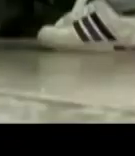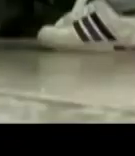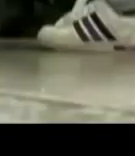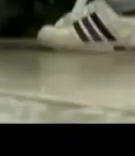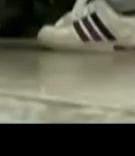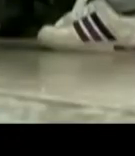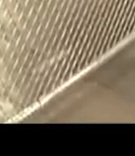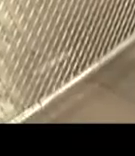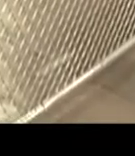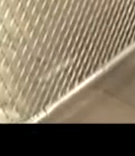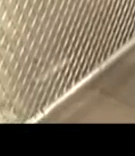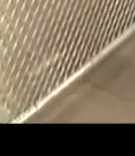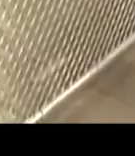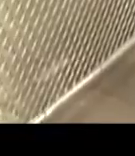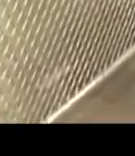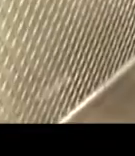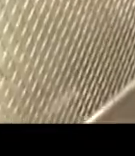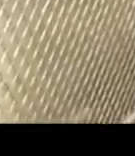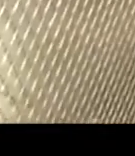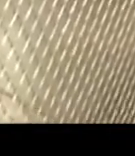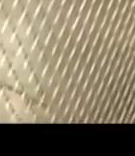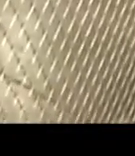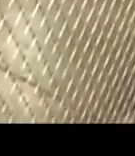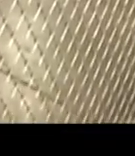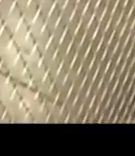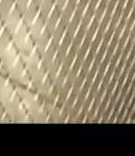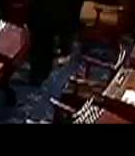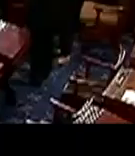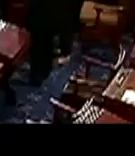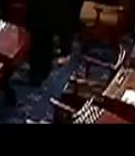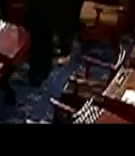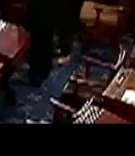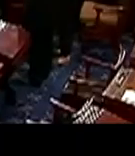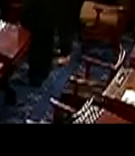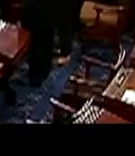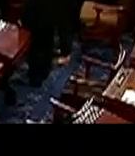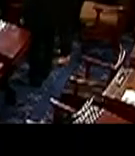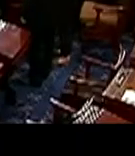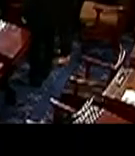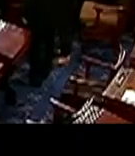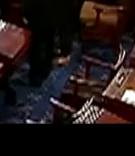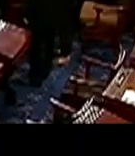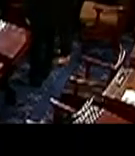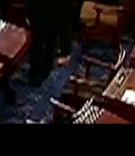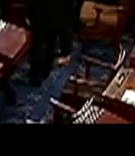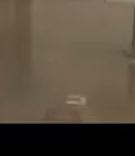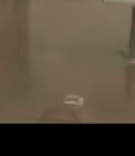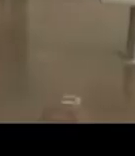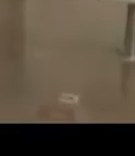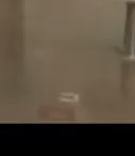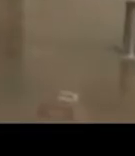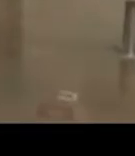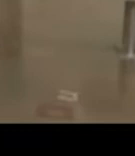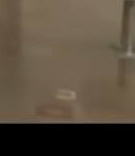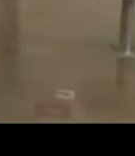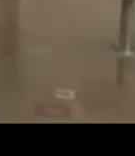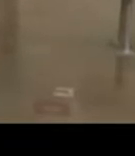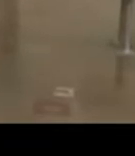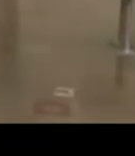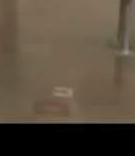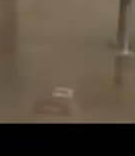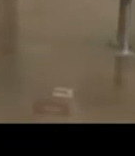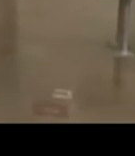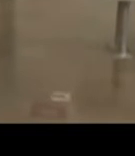cero tolerancia, desde abril las personas indocumentadas que ingresaban a territorio estadounidense acompañados de menores